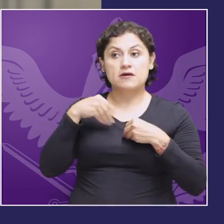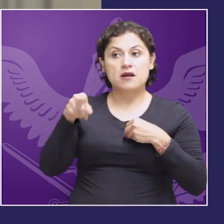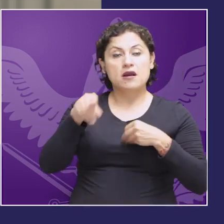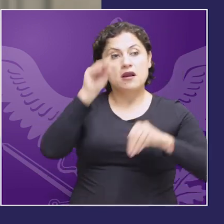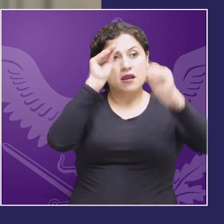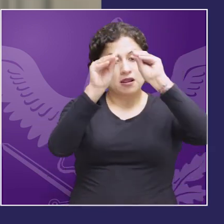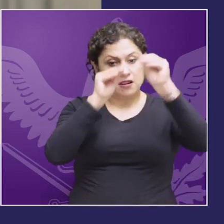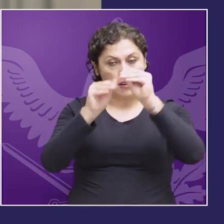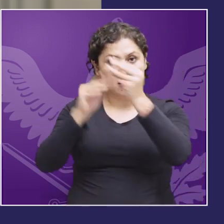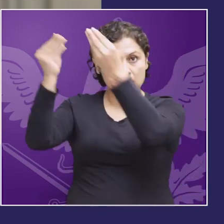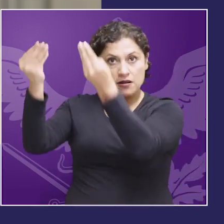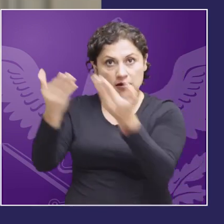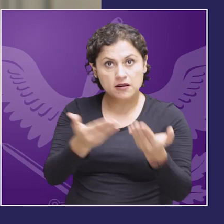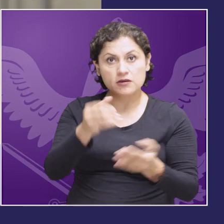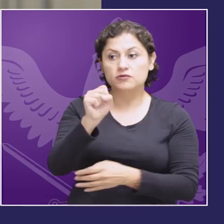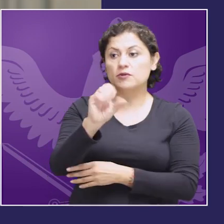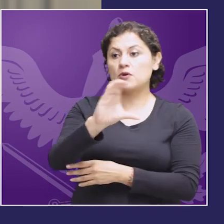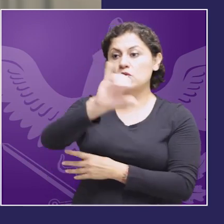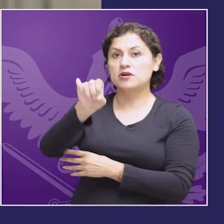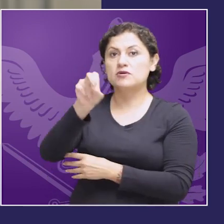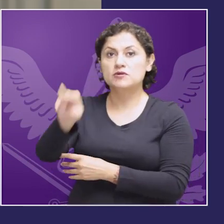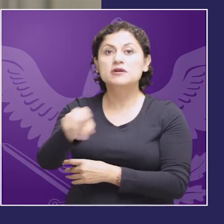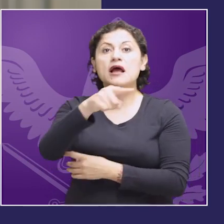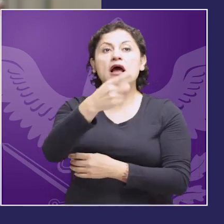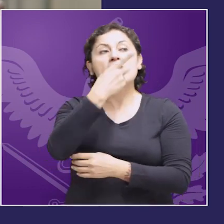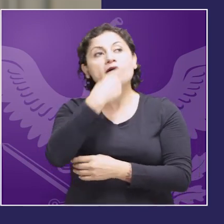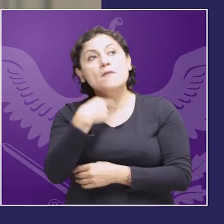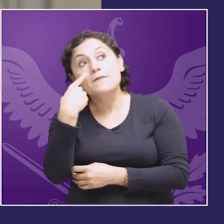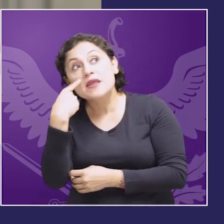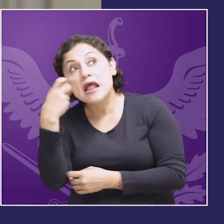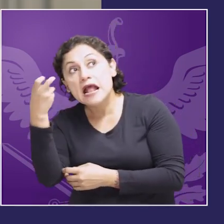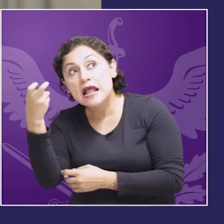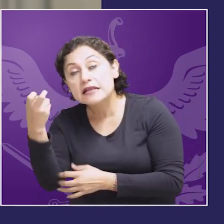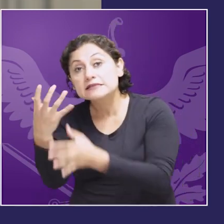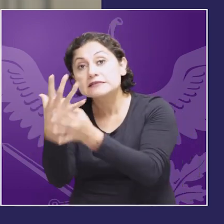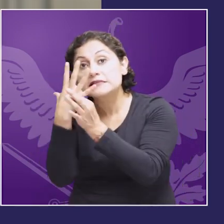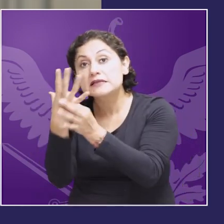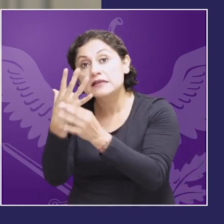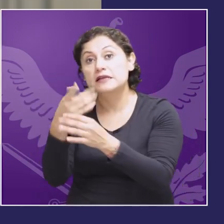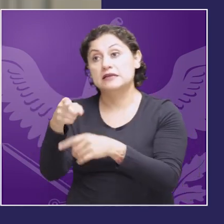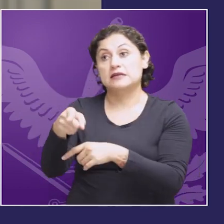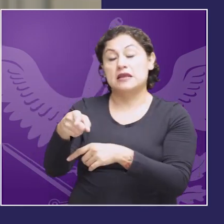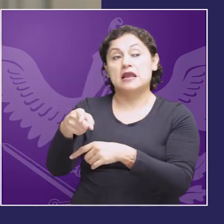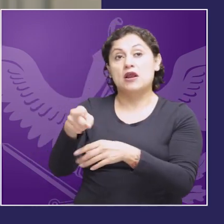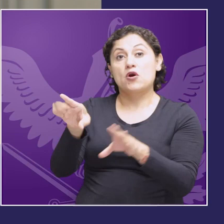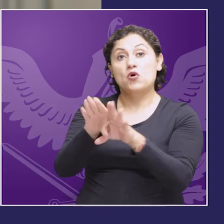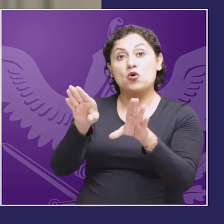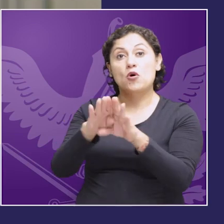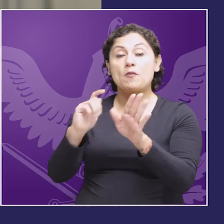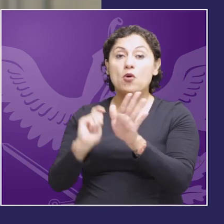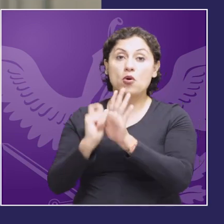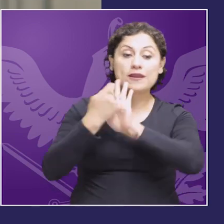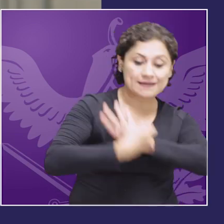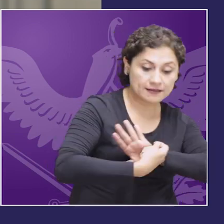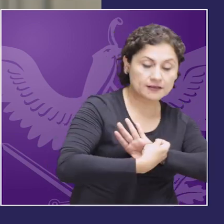dijo: mire lo que hay acá, un caso paradigmático de interseccionalidad, juzgue usted. Y en el fondo yo